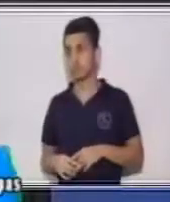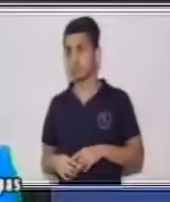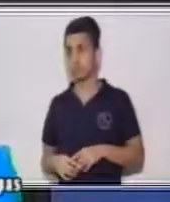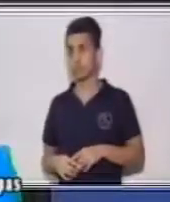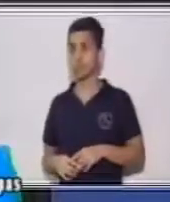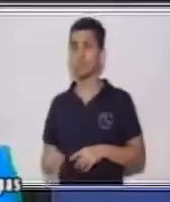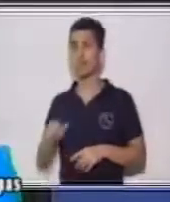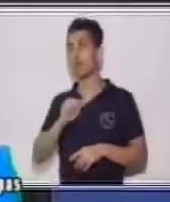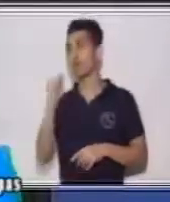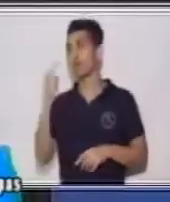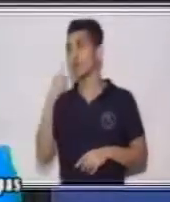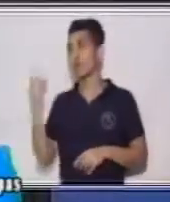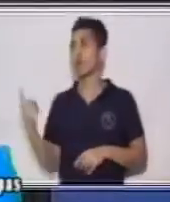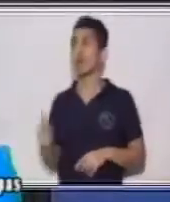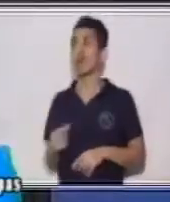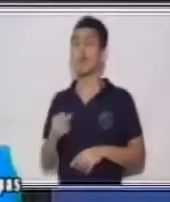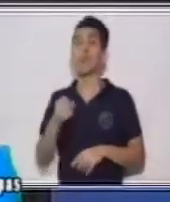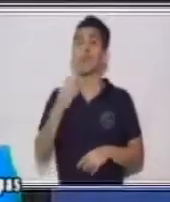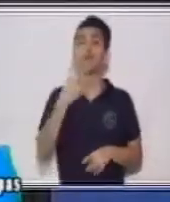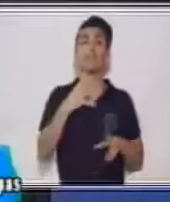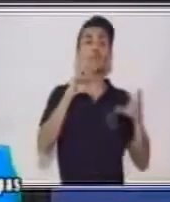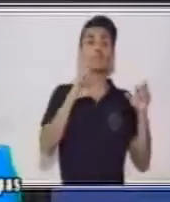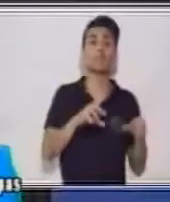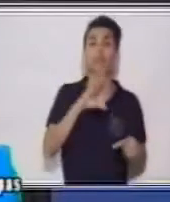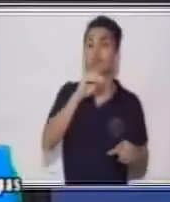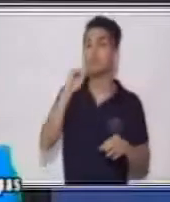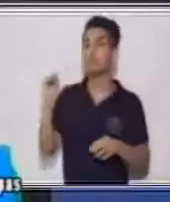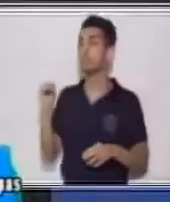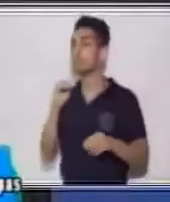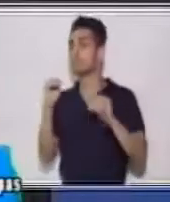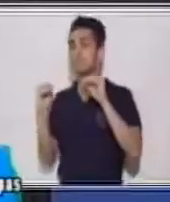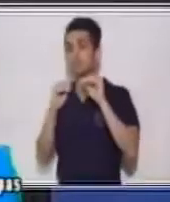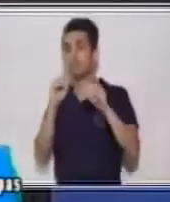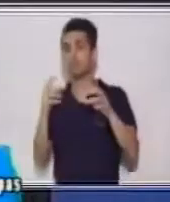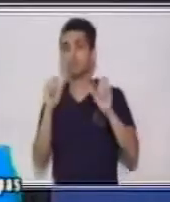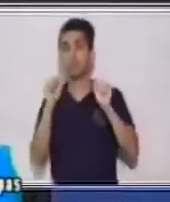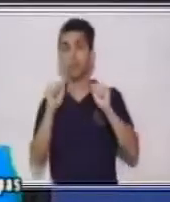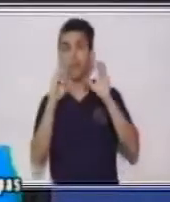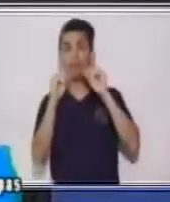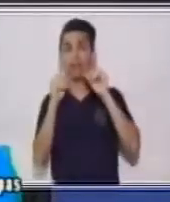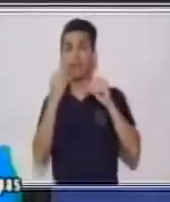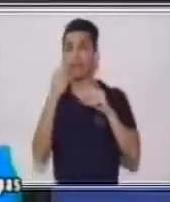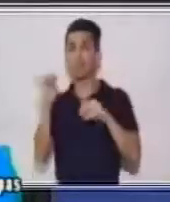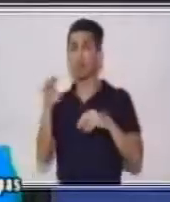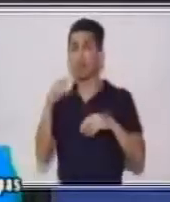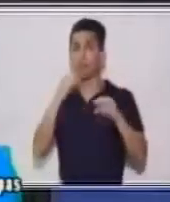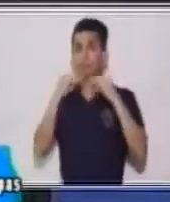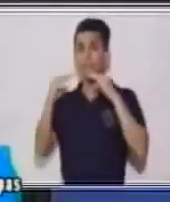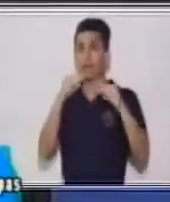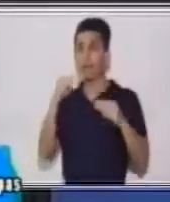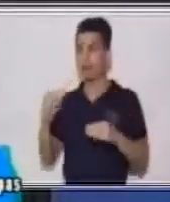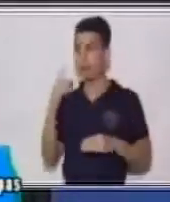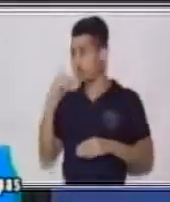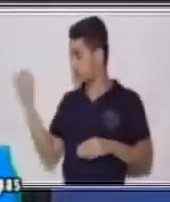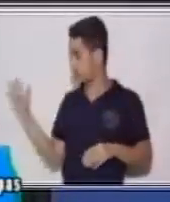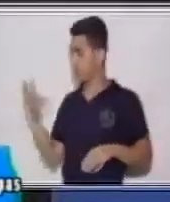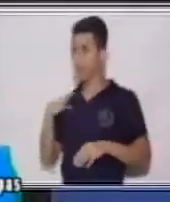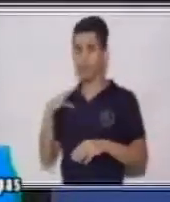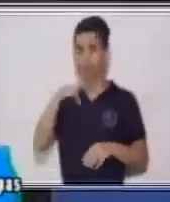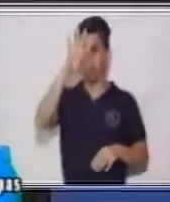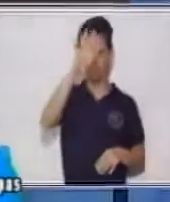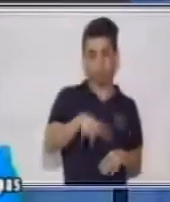la cantidad de hablantes, como los ejemplos que traigo yo acá en estas tablas